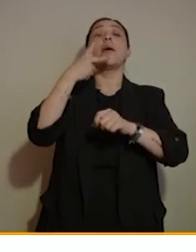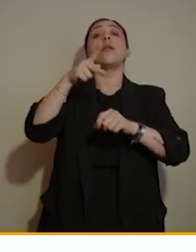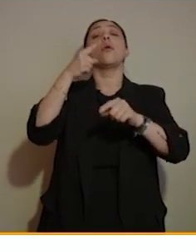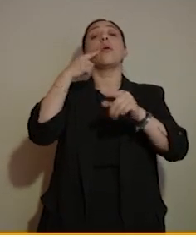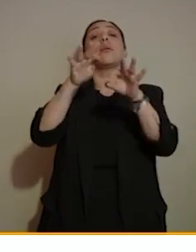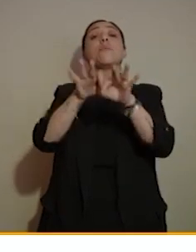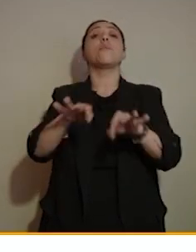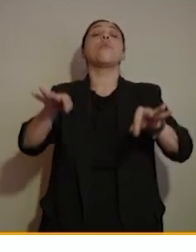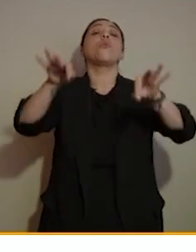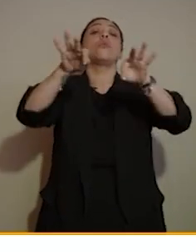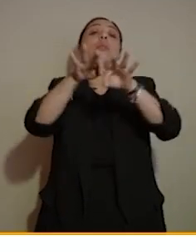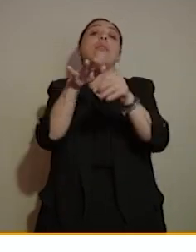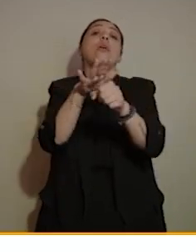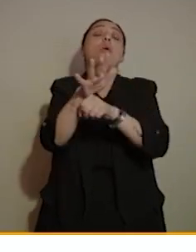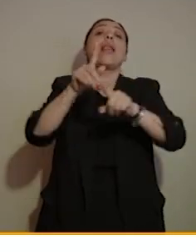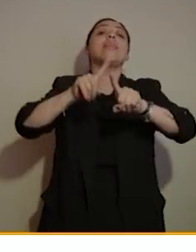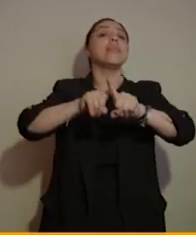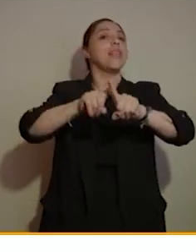ver las diferencias que